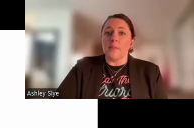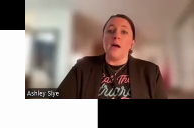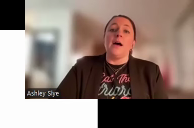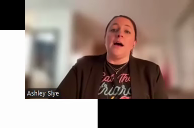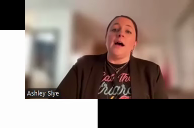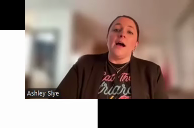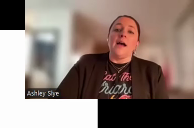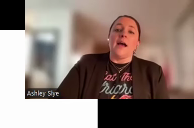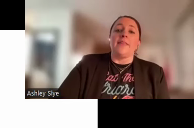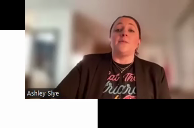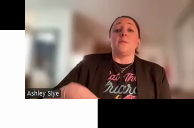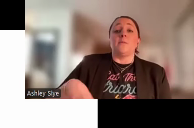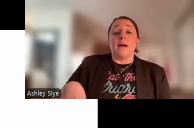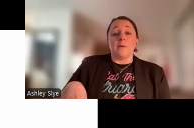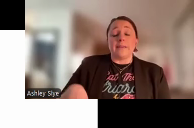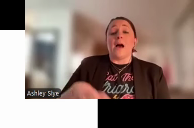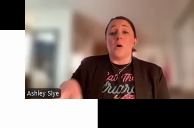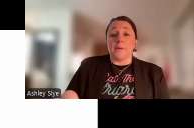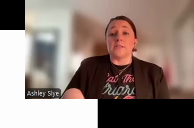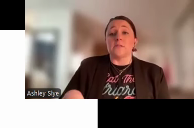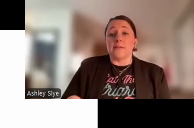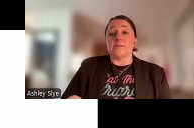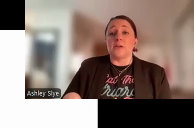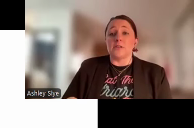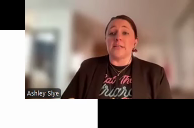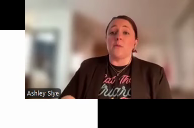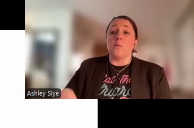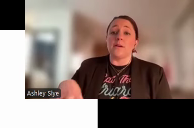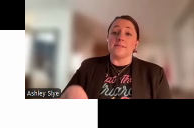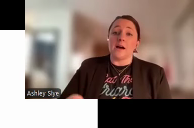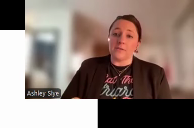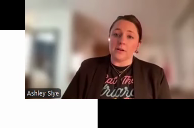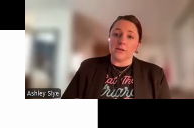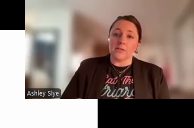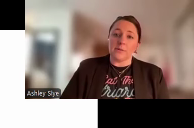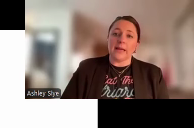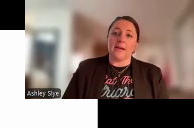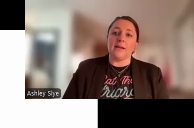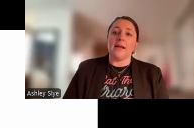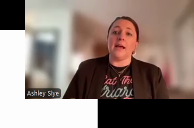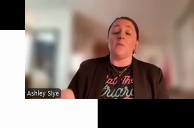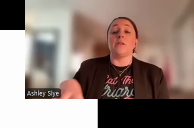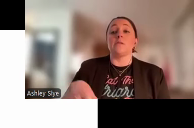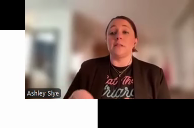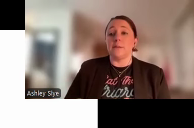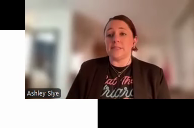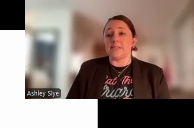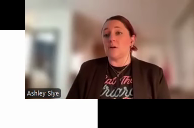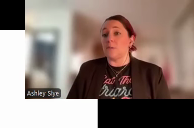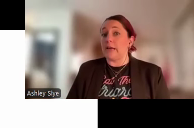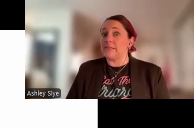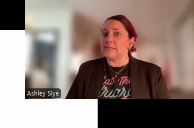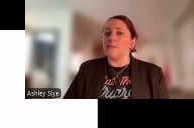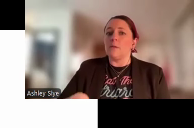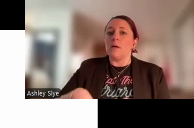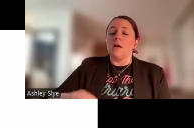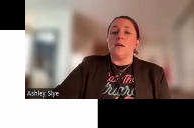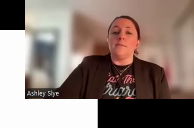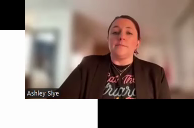y quién está expuesto o acceso a la explicación de los beneficios. También hay que ayudarles a entender a